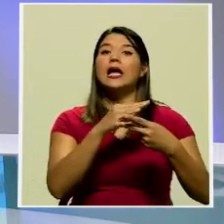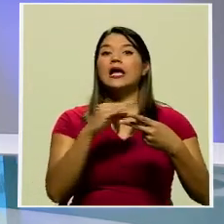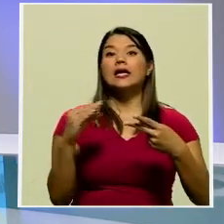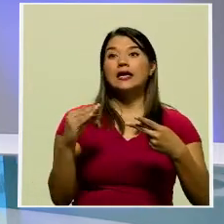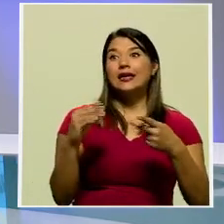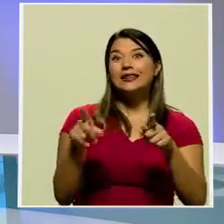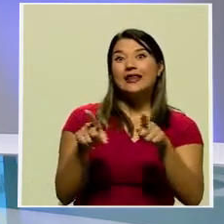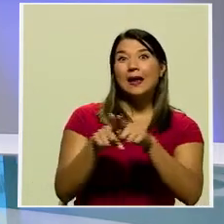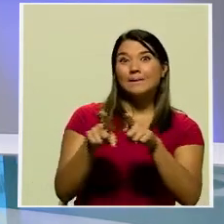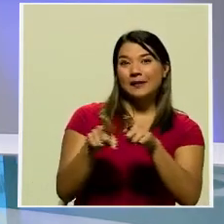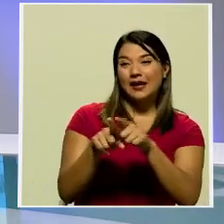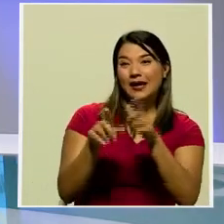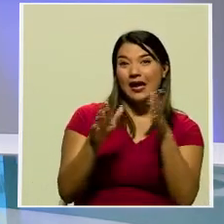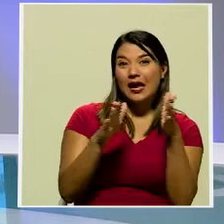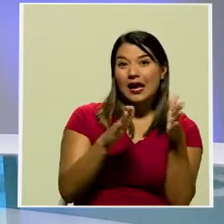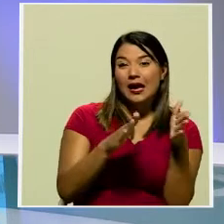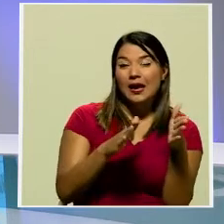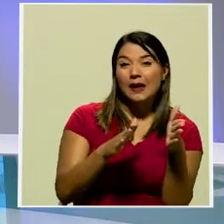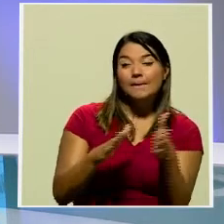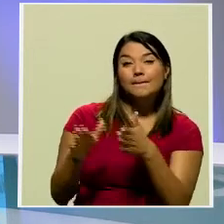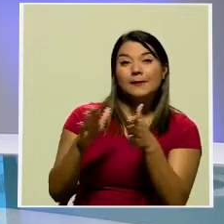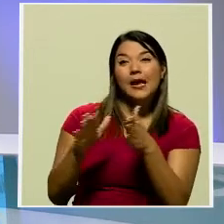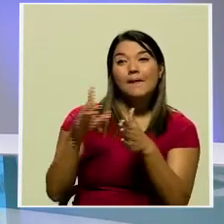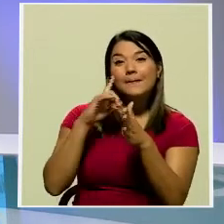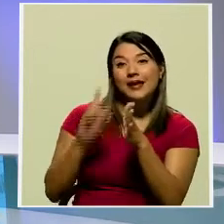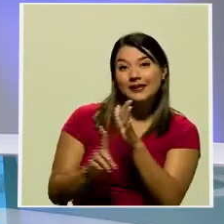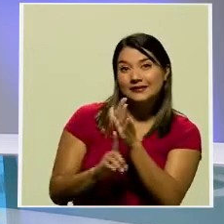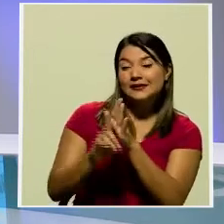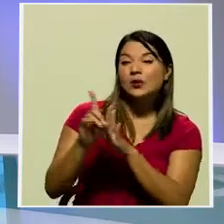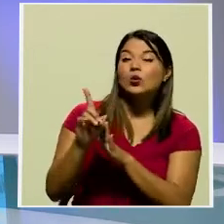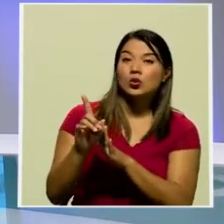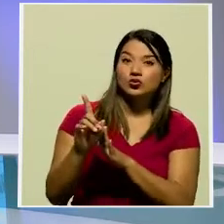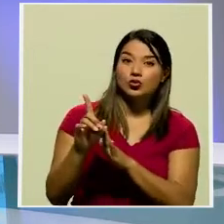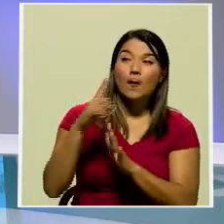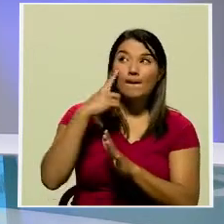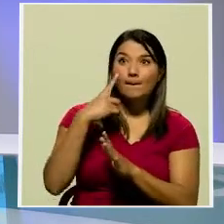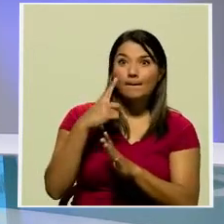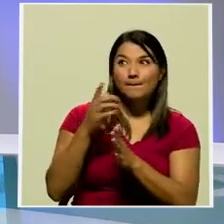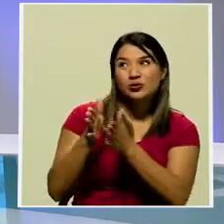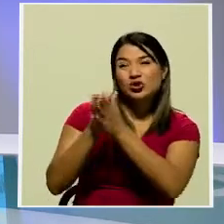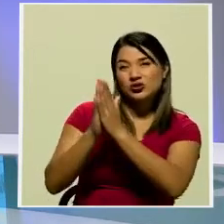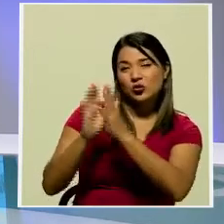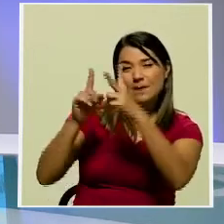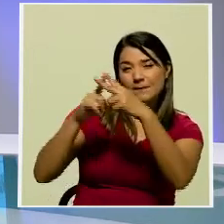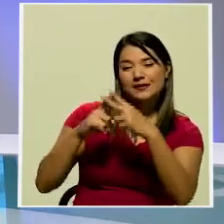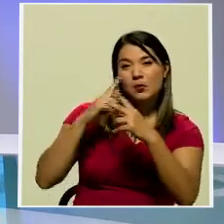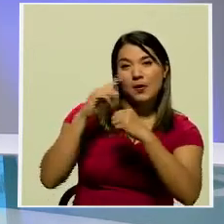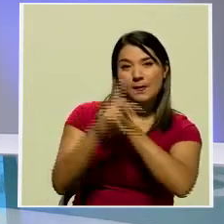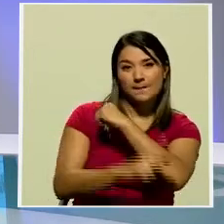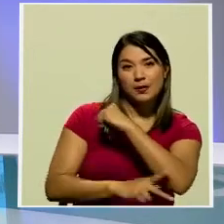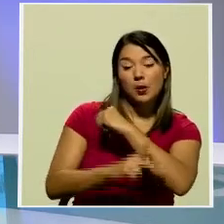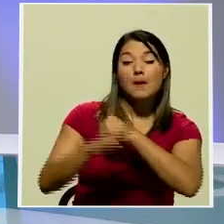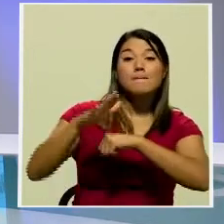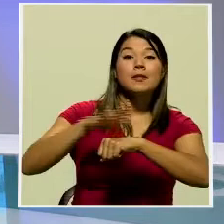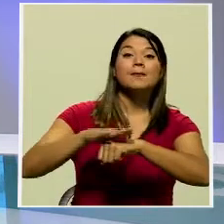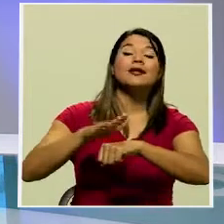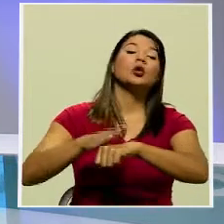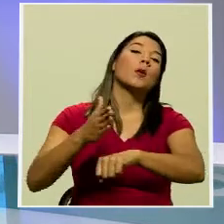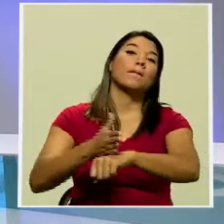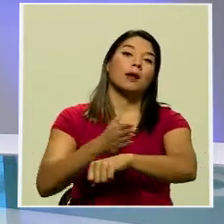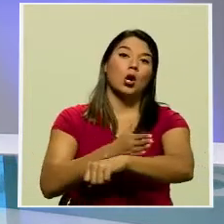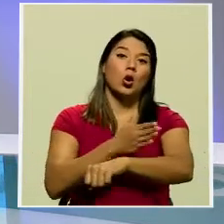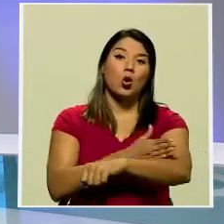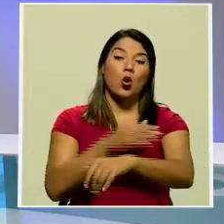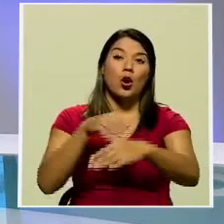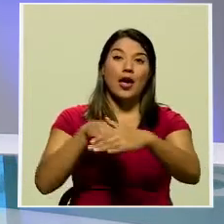estímulo llevaron al Fondo Monetario Internacional a mejorar su previsión para el crecimiento global en